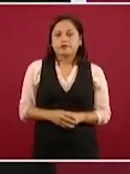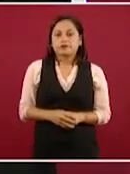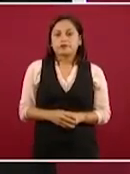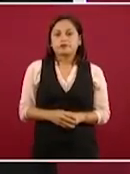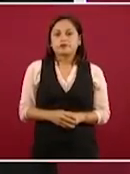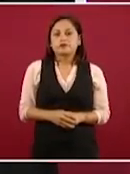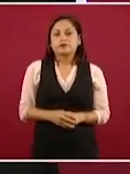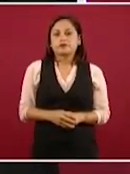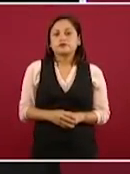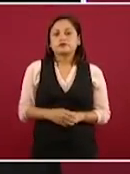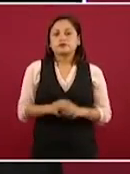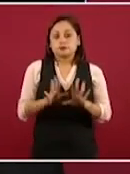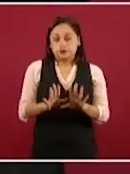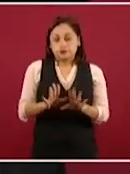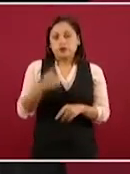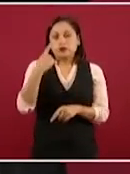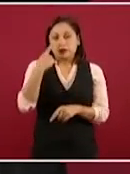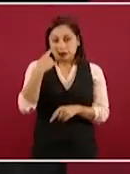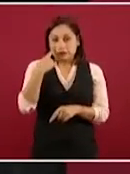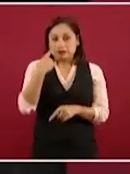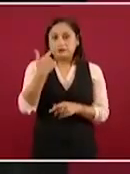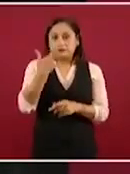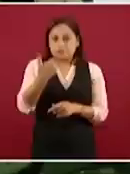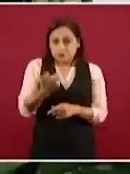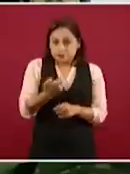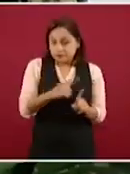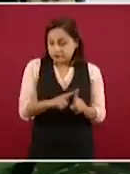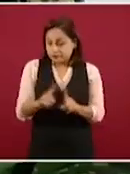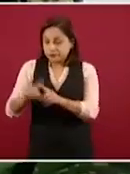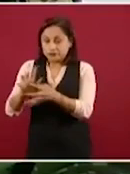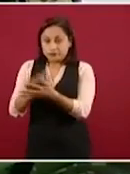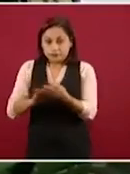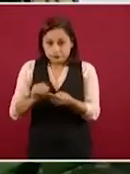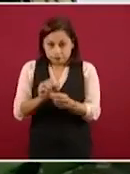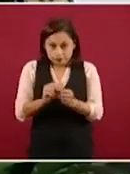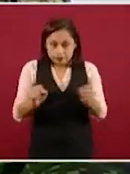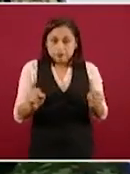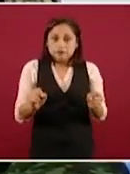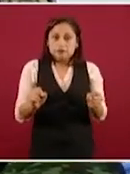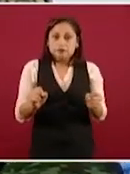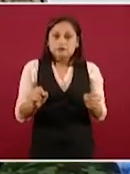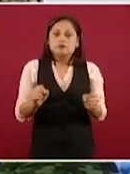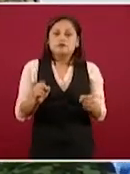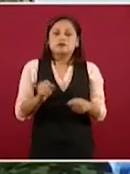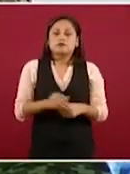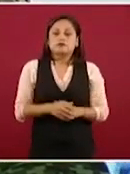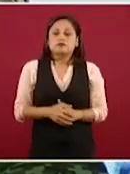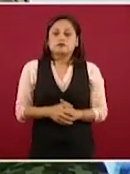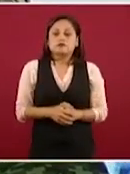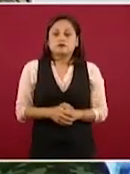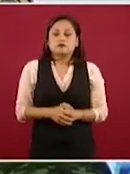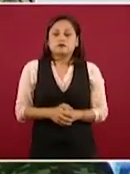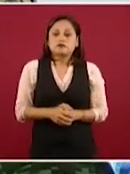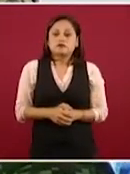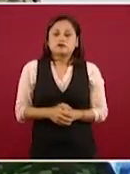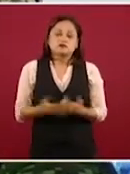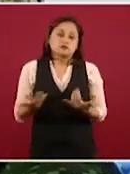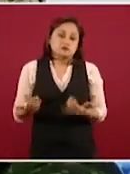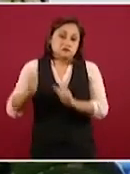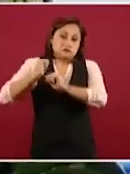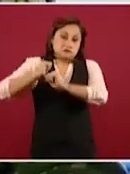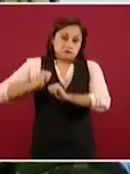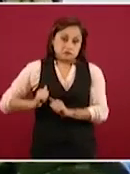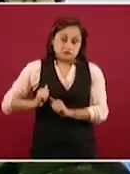esta destrucción de armas, que como ya expliqué es a través de lo que es asegurado por las dependencias encargadas de